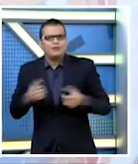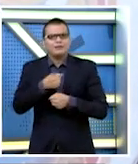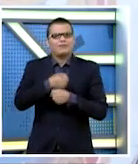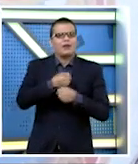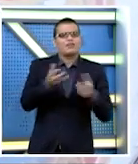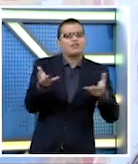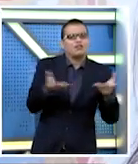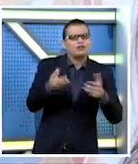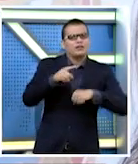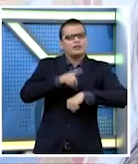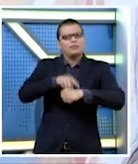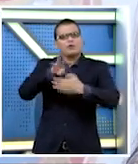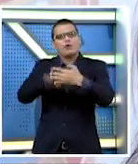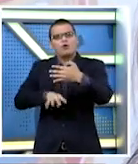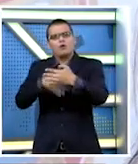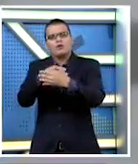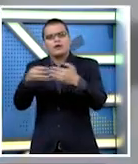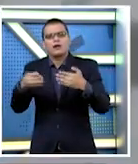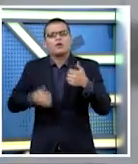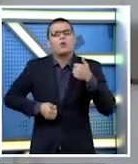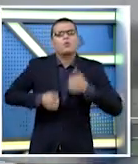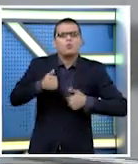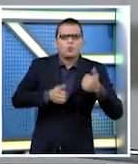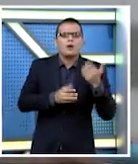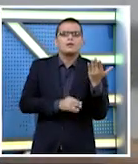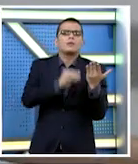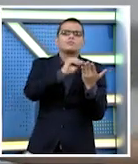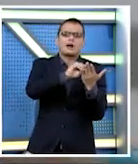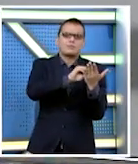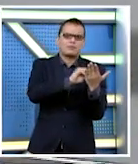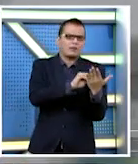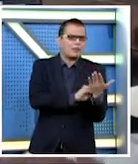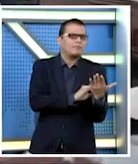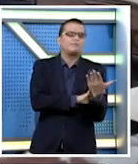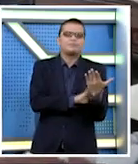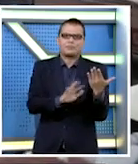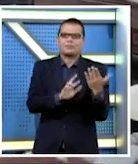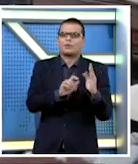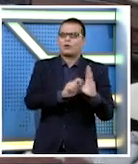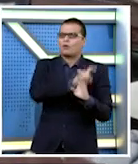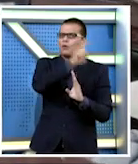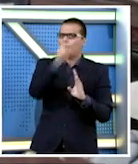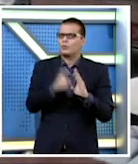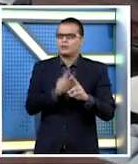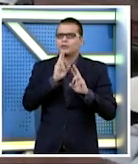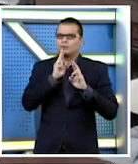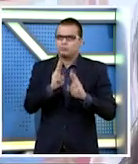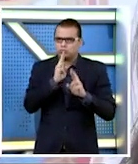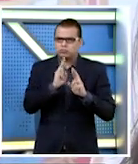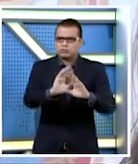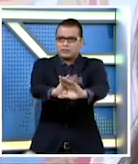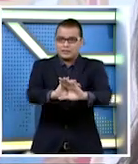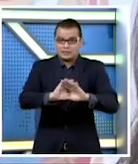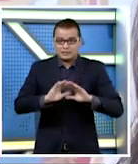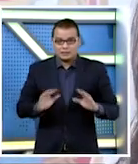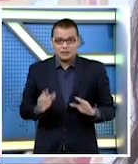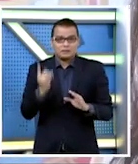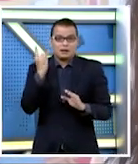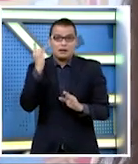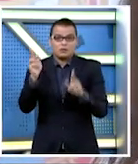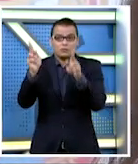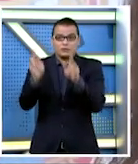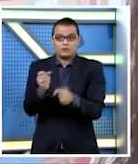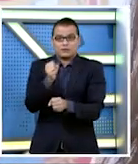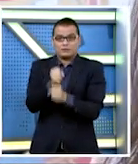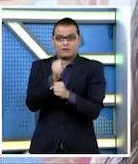transporte, cuál es su horario diferencial, van a ser incluidas en la encuesta que van a tener que contestar. Si esas condiciones de salud, porque el empleado que